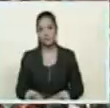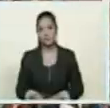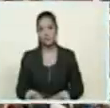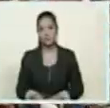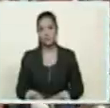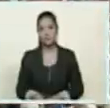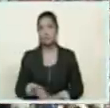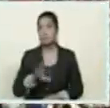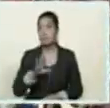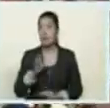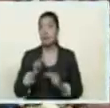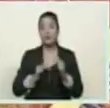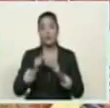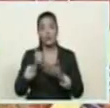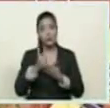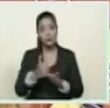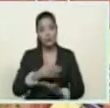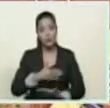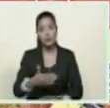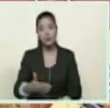así construimos